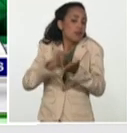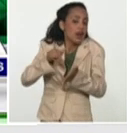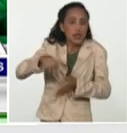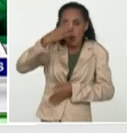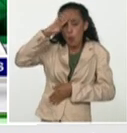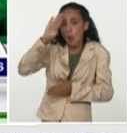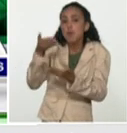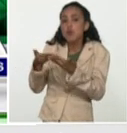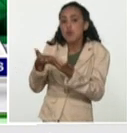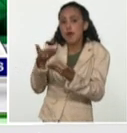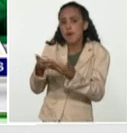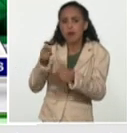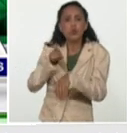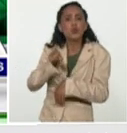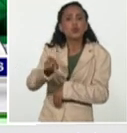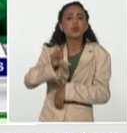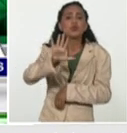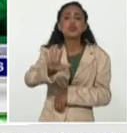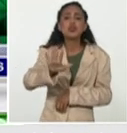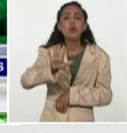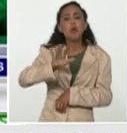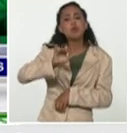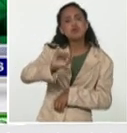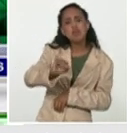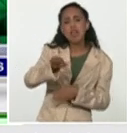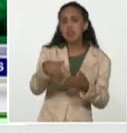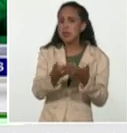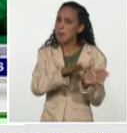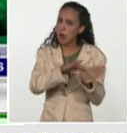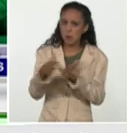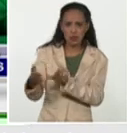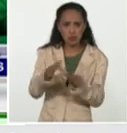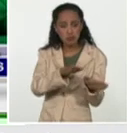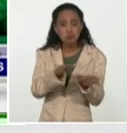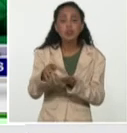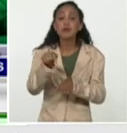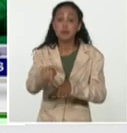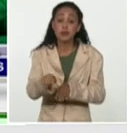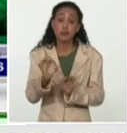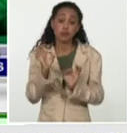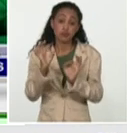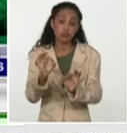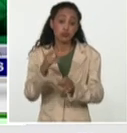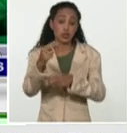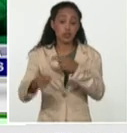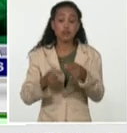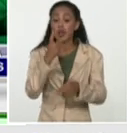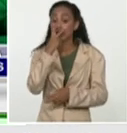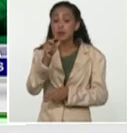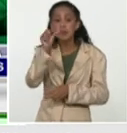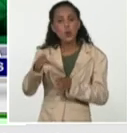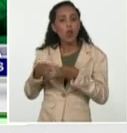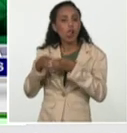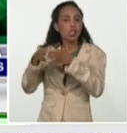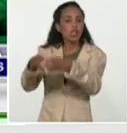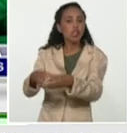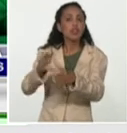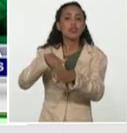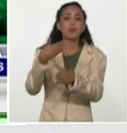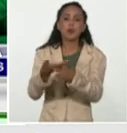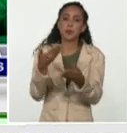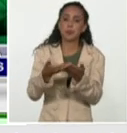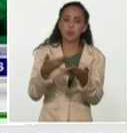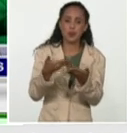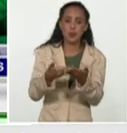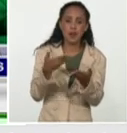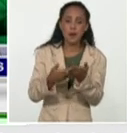5, 6, 7 días, que saben que está establecido el protocolo de aislamiento, PCR al arribo, PCR